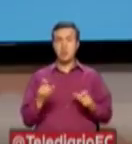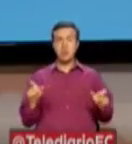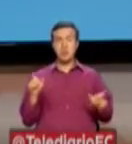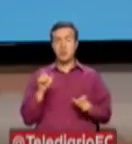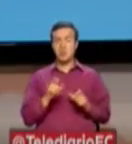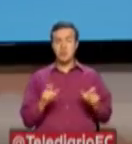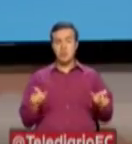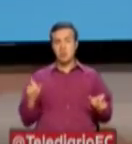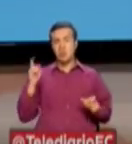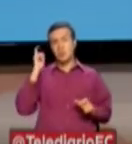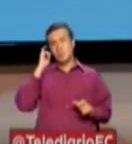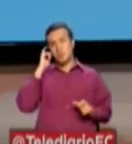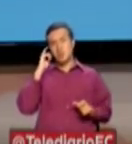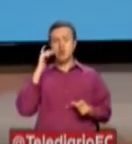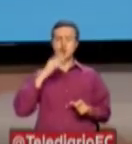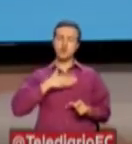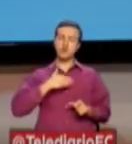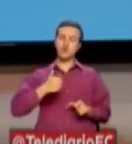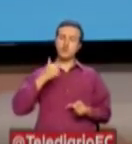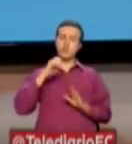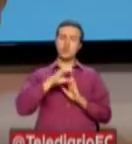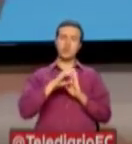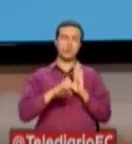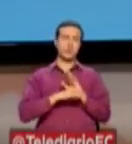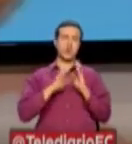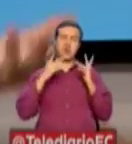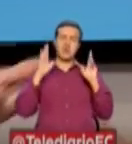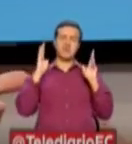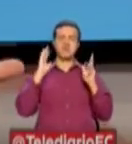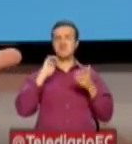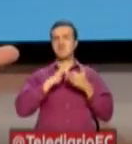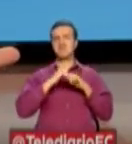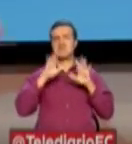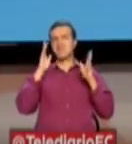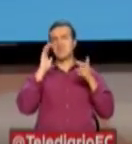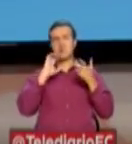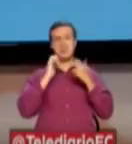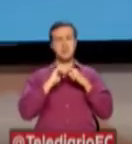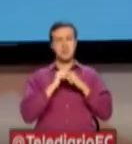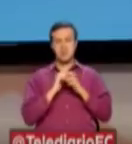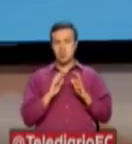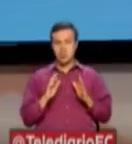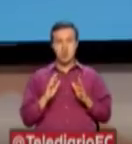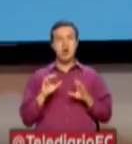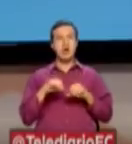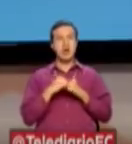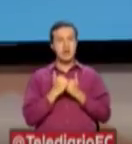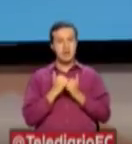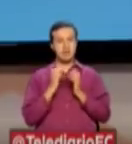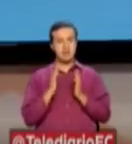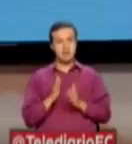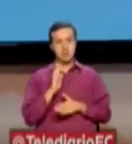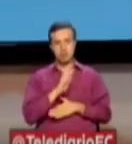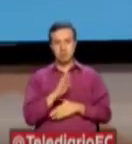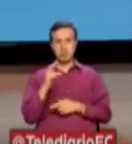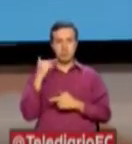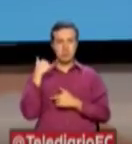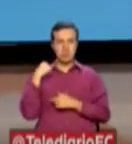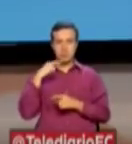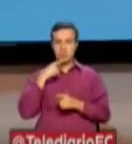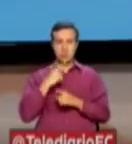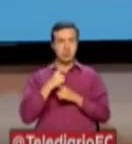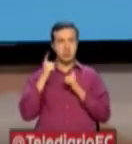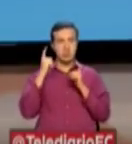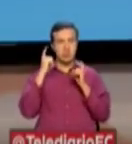pretender que está por encima de la constitución y no existe ningún tipo de control en este caso la asamblea tiene plena potestad de ejercer